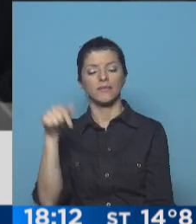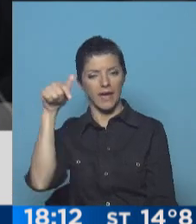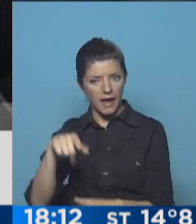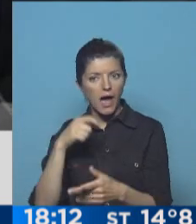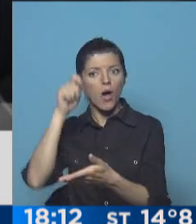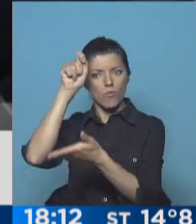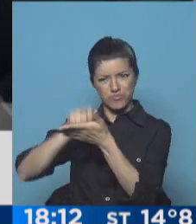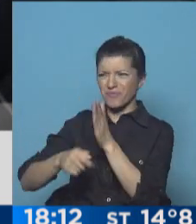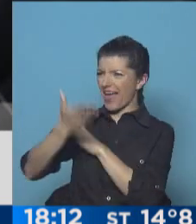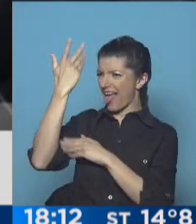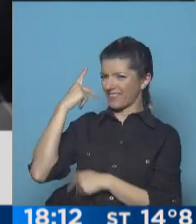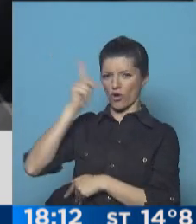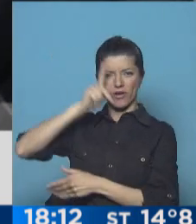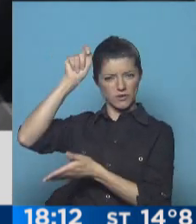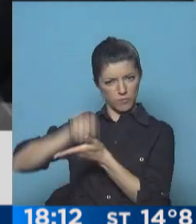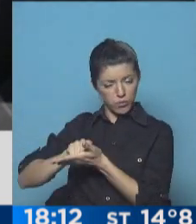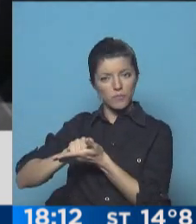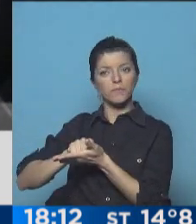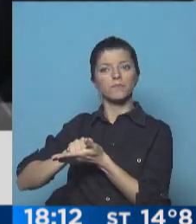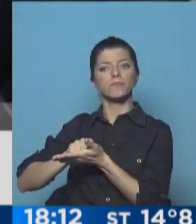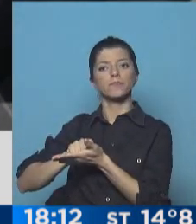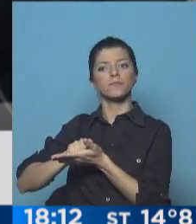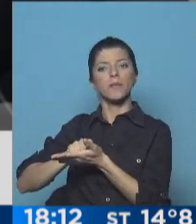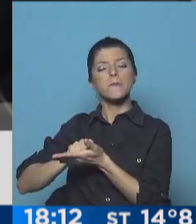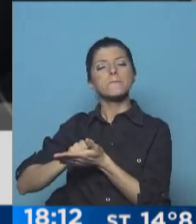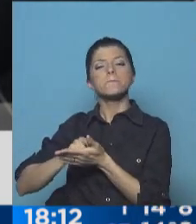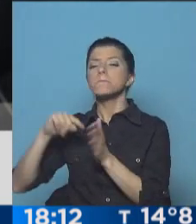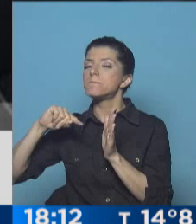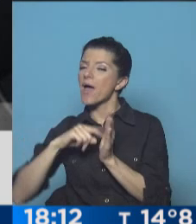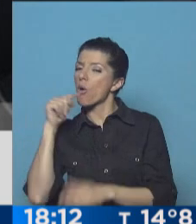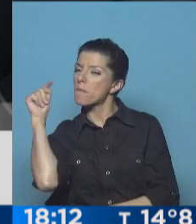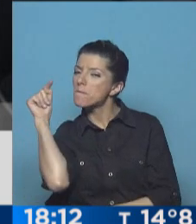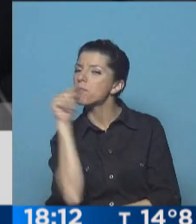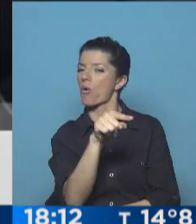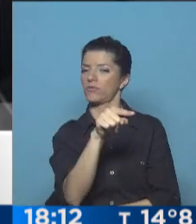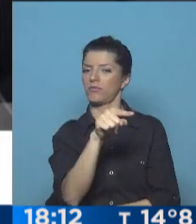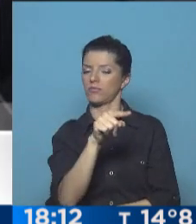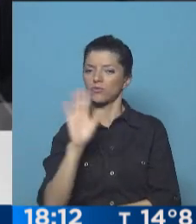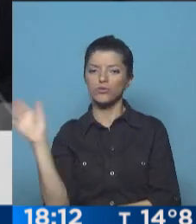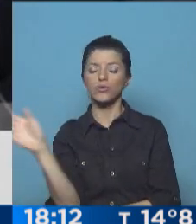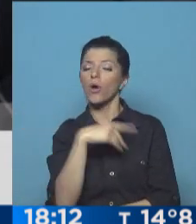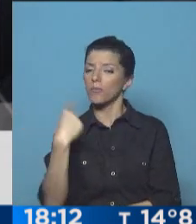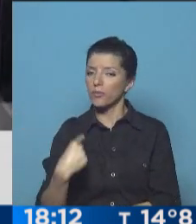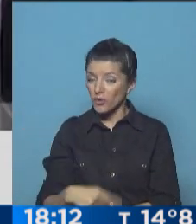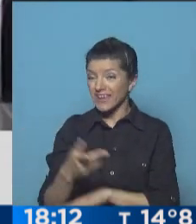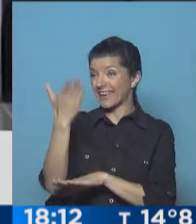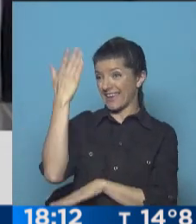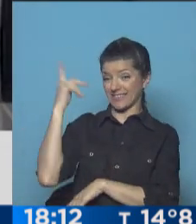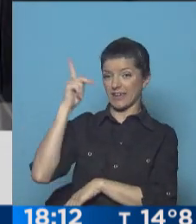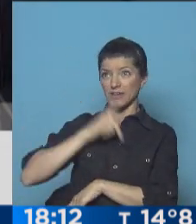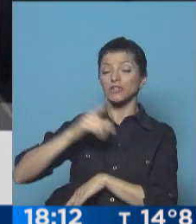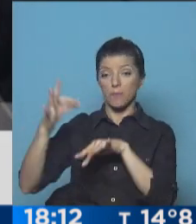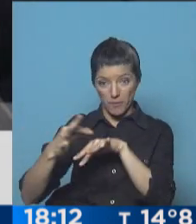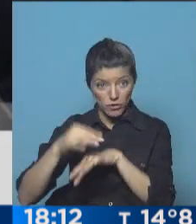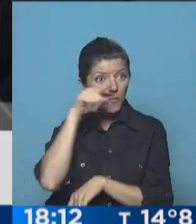hemos firmado con Néstor, pero vos hiciste la mayor parte de las realizaciones de lo que él ha